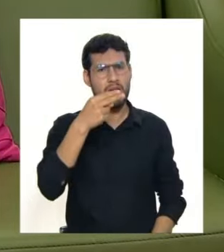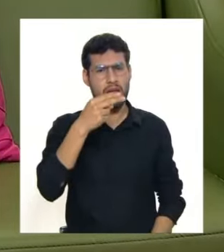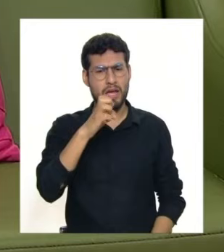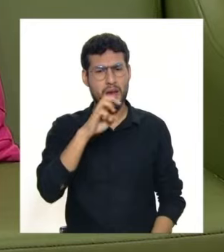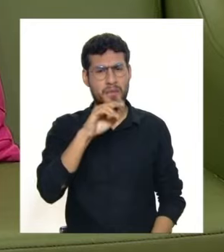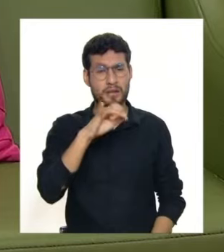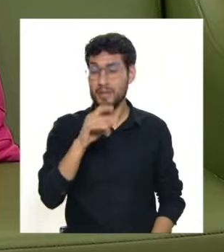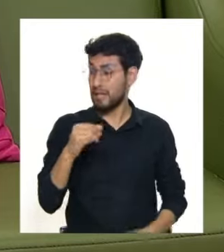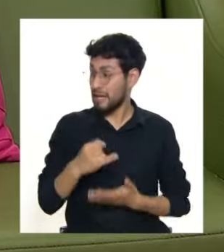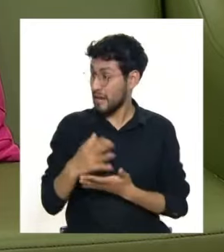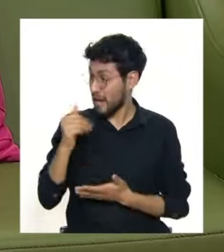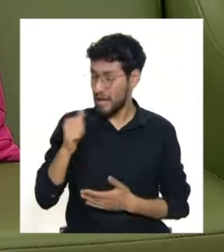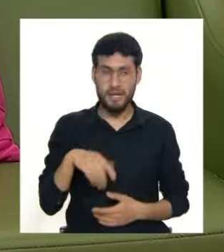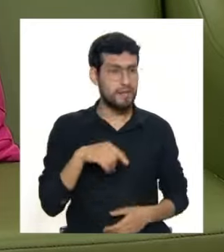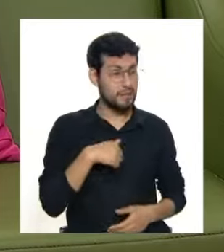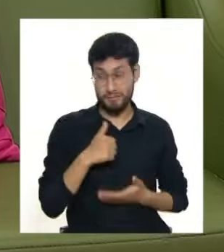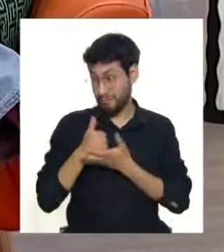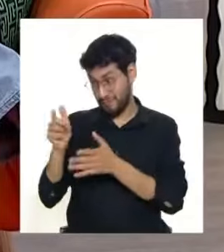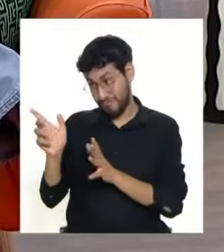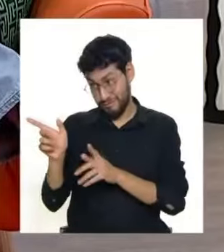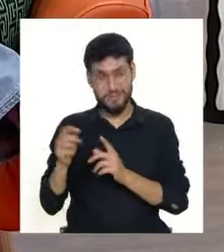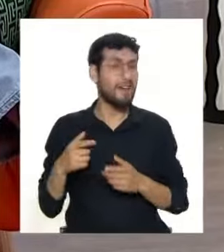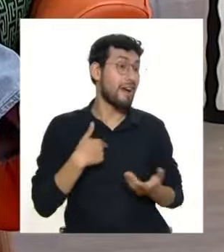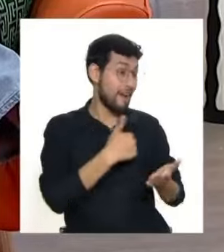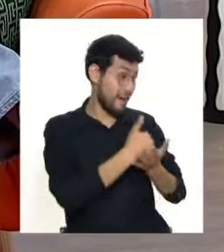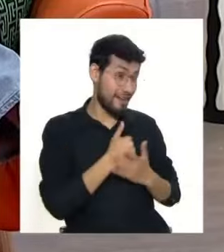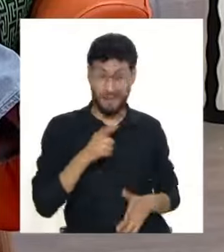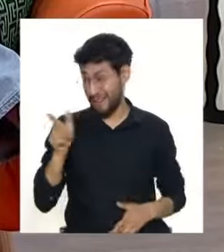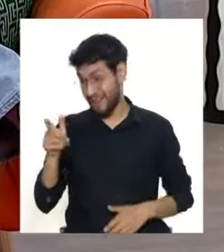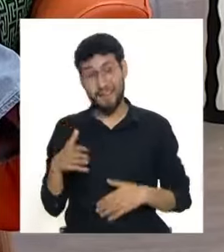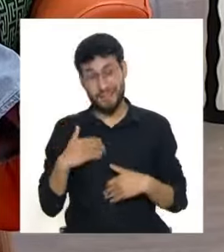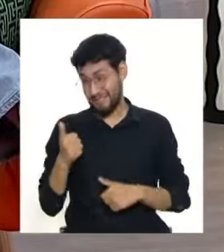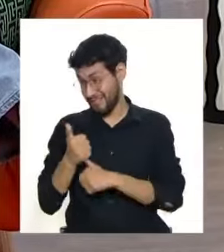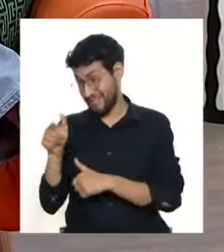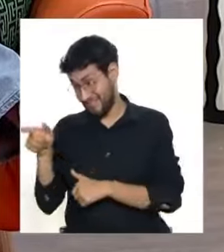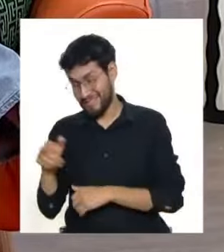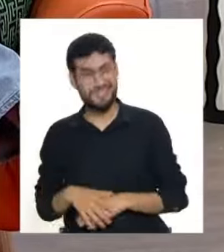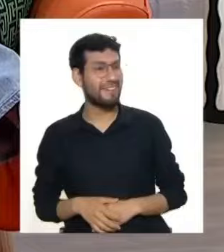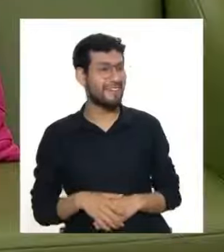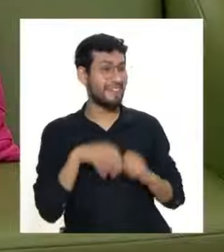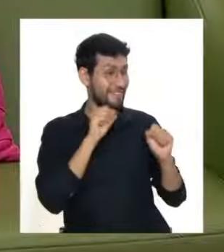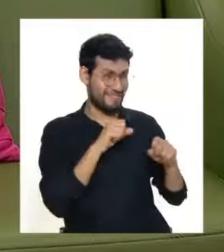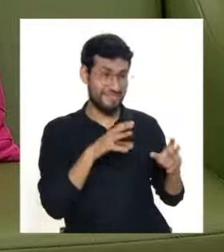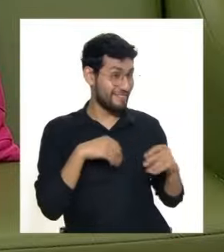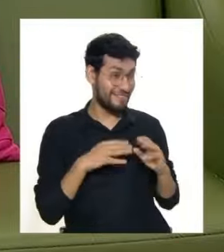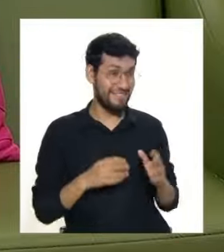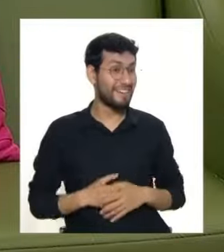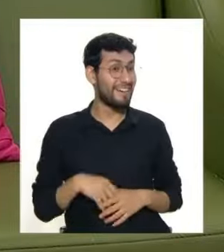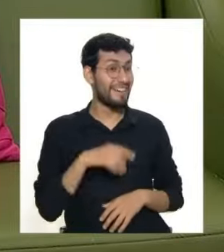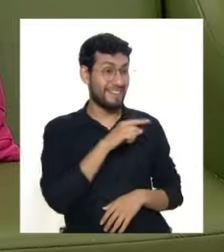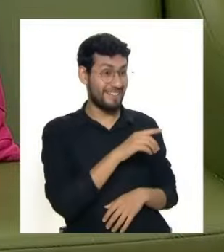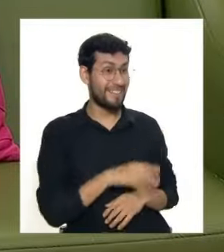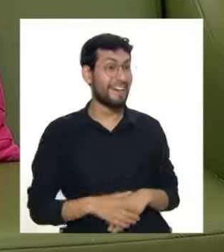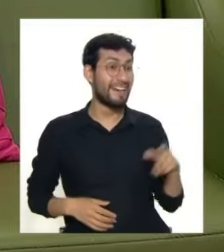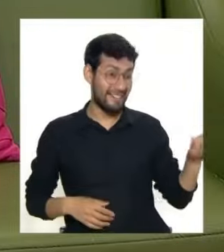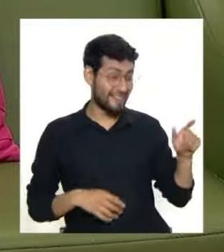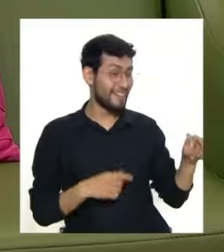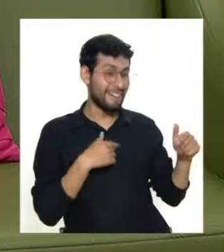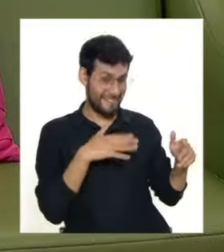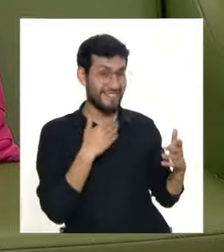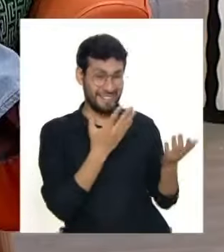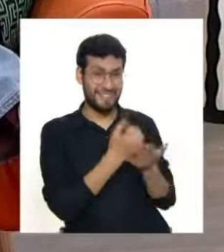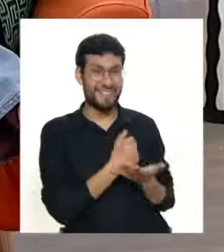Heaven, en Ica. Ajá, te ayudé. Me ayudaste. Mira, puedo ser tu asistenta. Sí, no. Yo apunto todo la fecha. Ya vas a cobrar